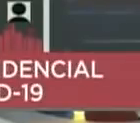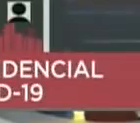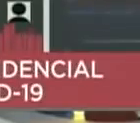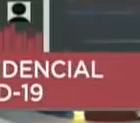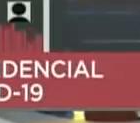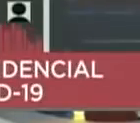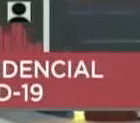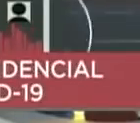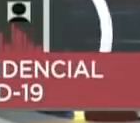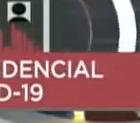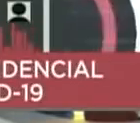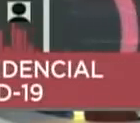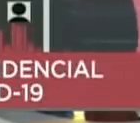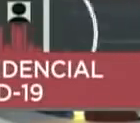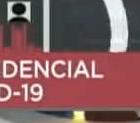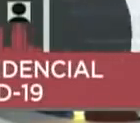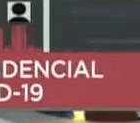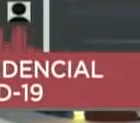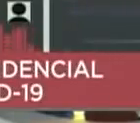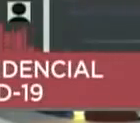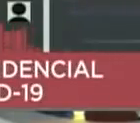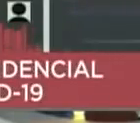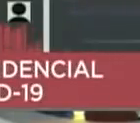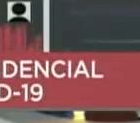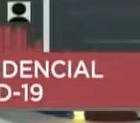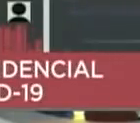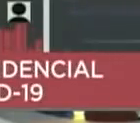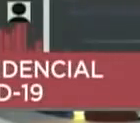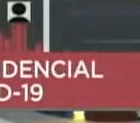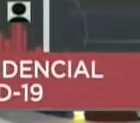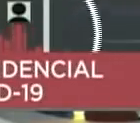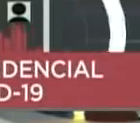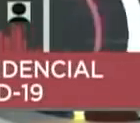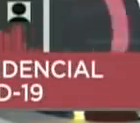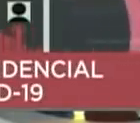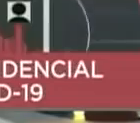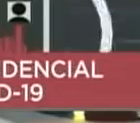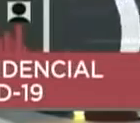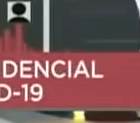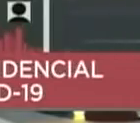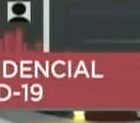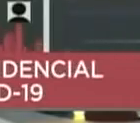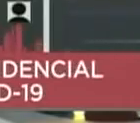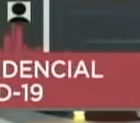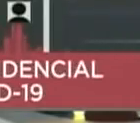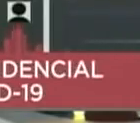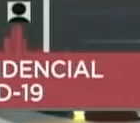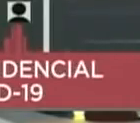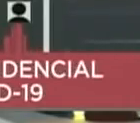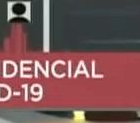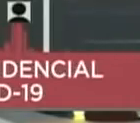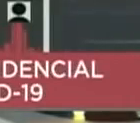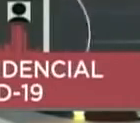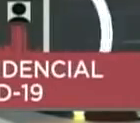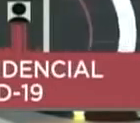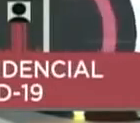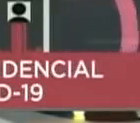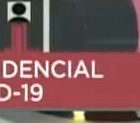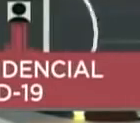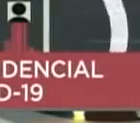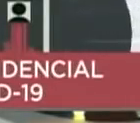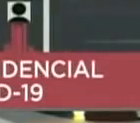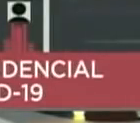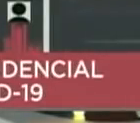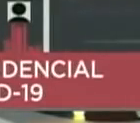estos sectores que se incorporaron esta semana. Es muy importante que respeten los protocolos de